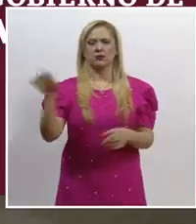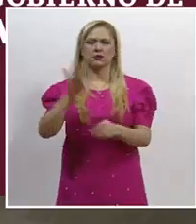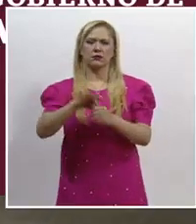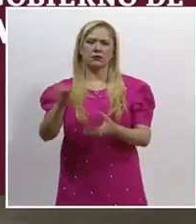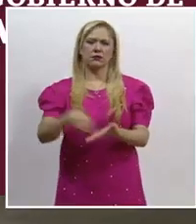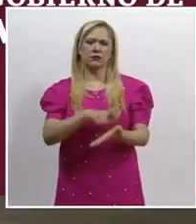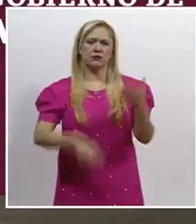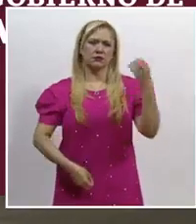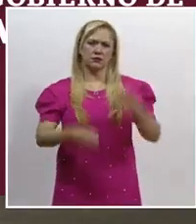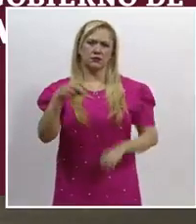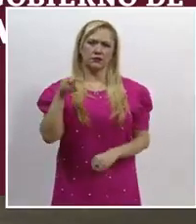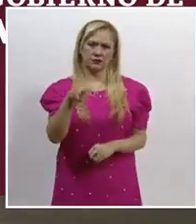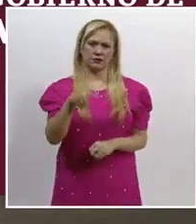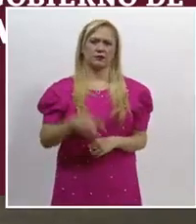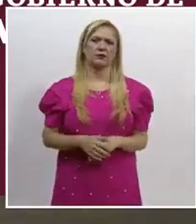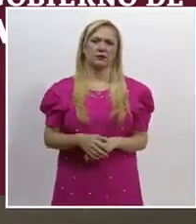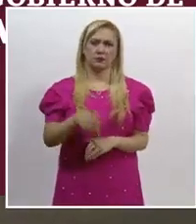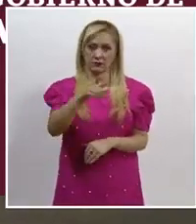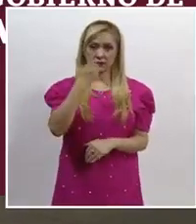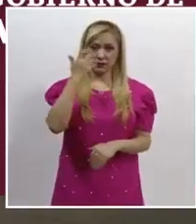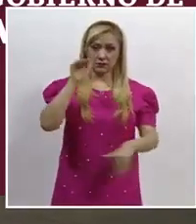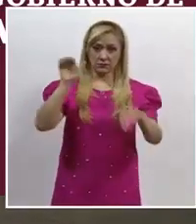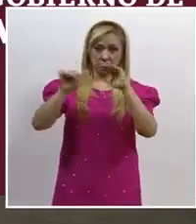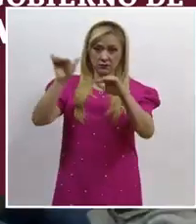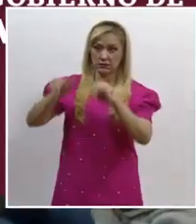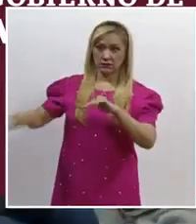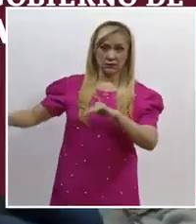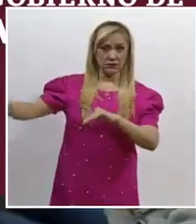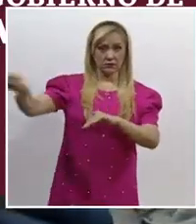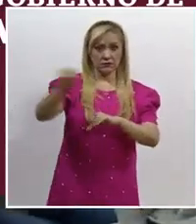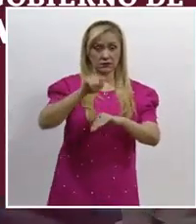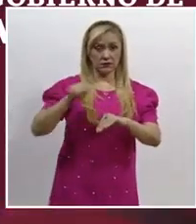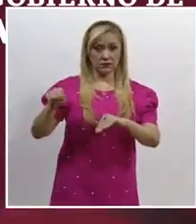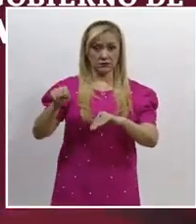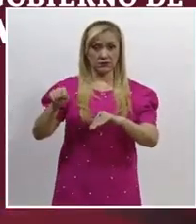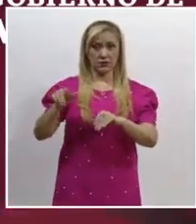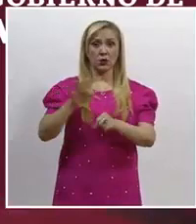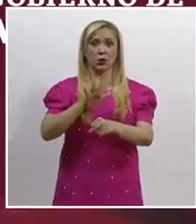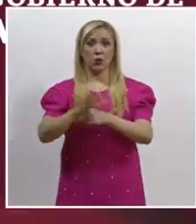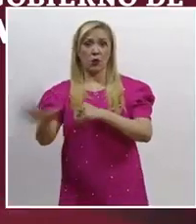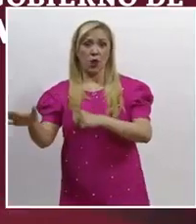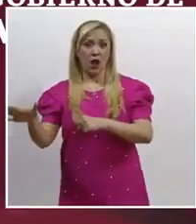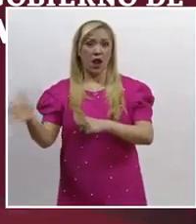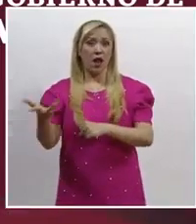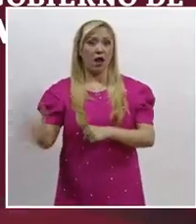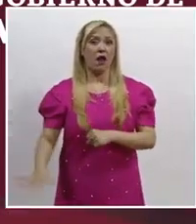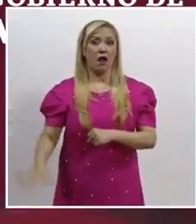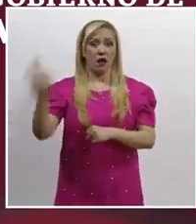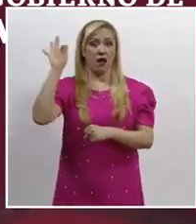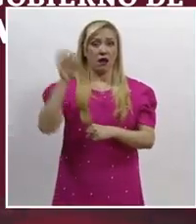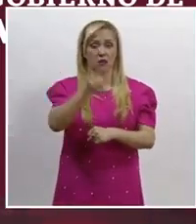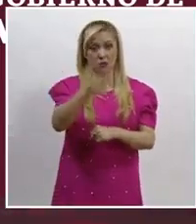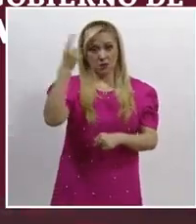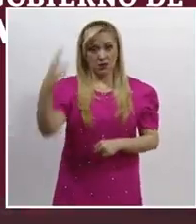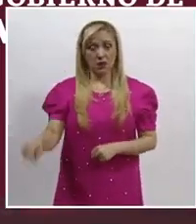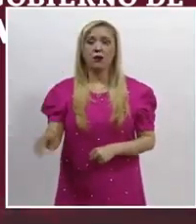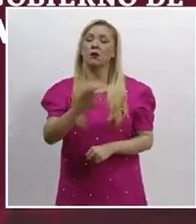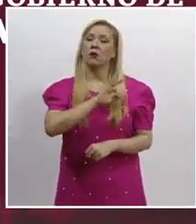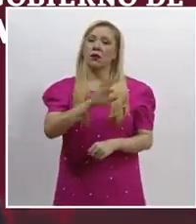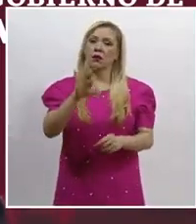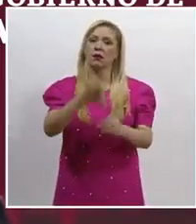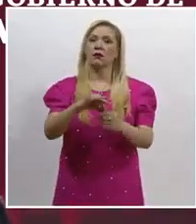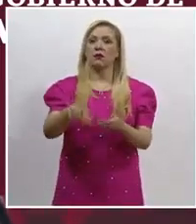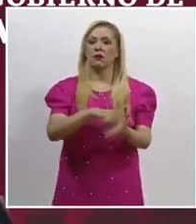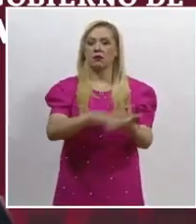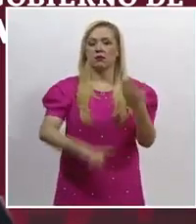Electoral estimó que si se trata de un llamado a votar y a no votar por determinadas fuerzas políticas, lo que podría influir en los procesos